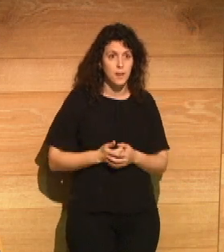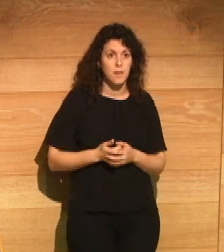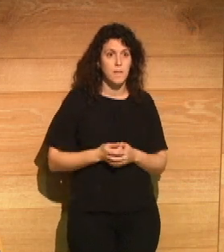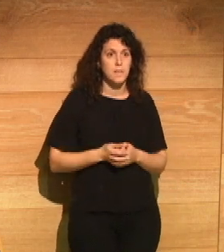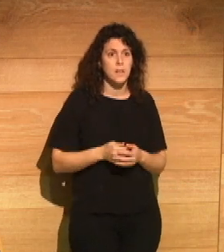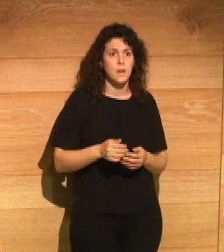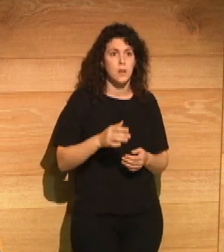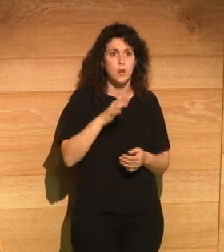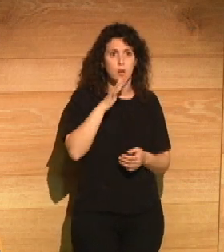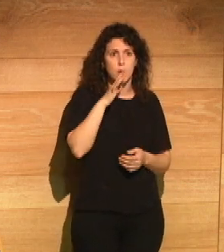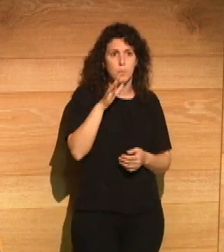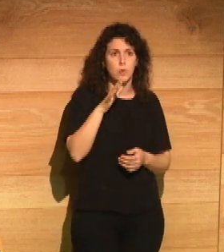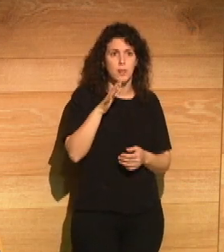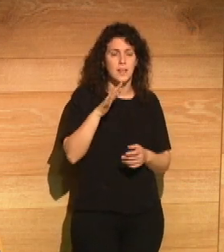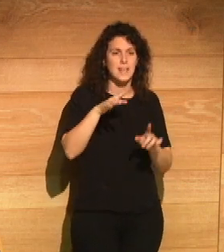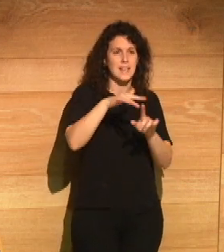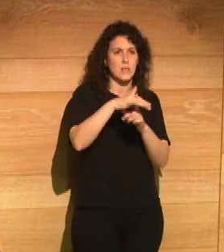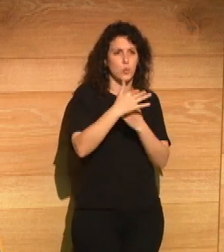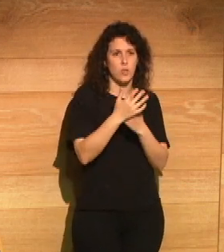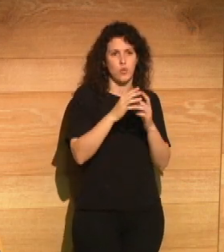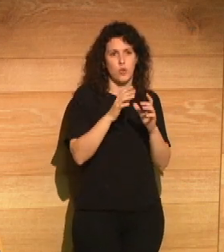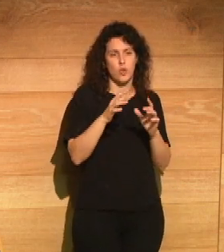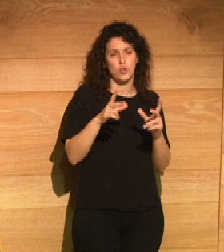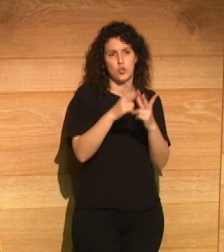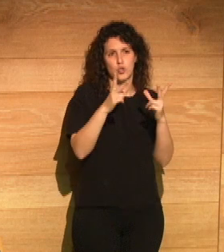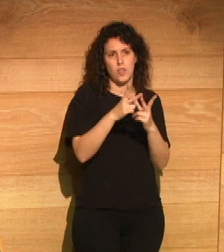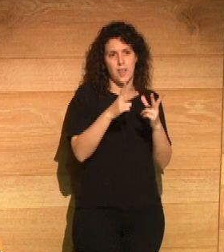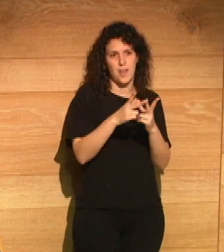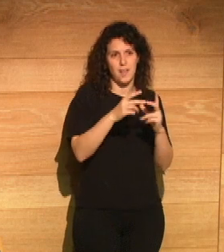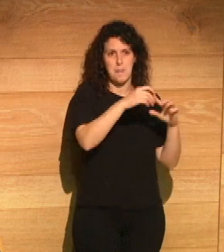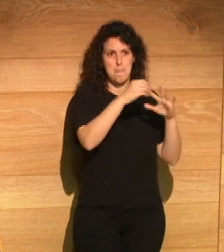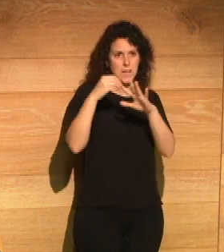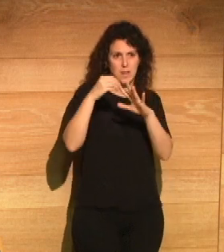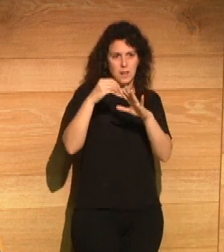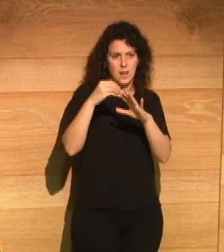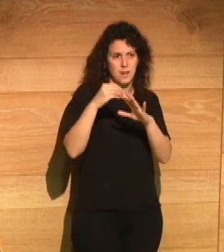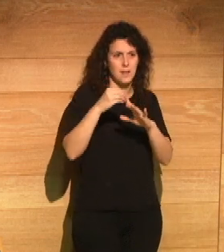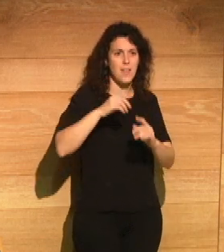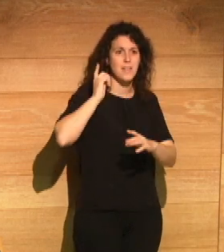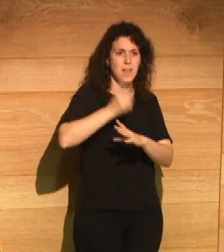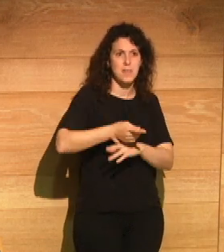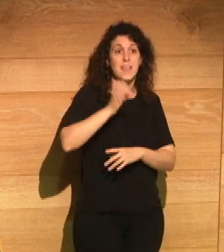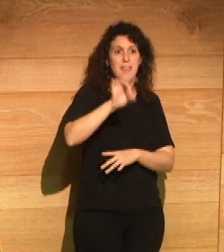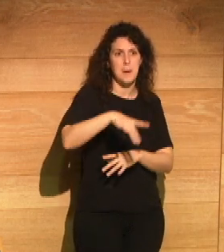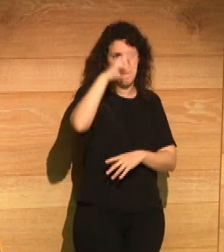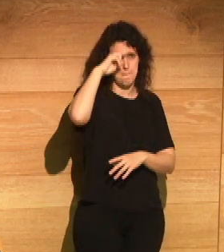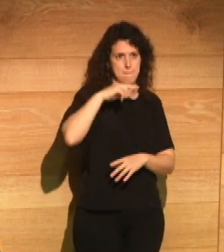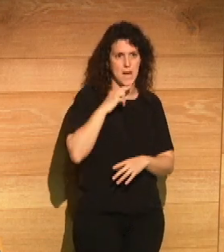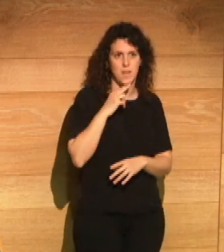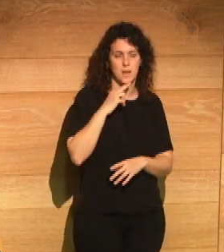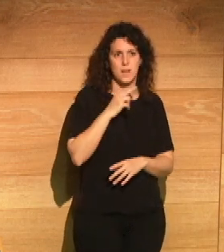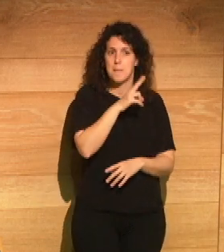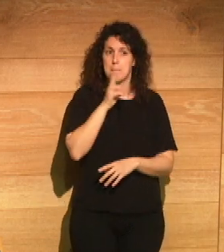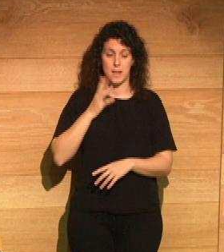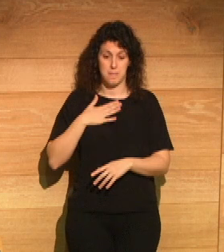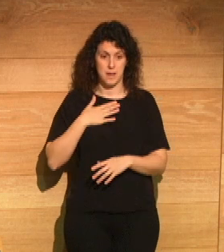porque estaba en una sociedad patriarcal, porque dependía de su padre, de las decisiones que su padre tomara sobre ella, pues